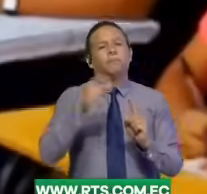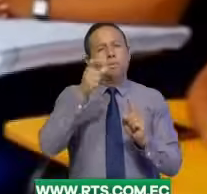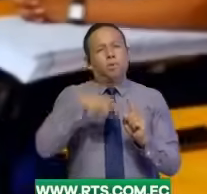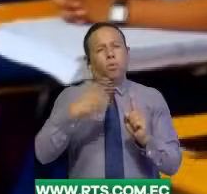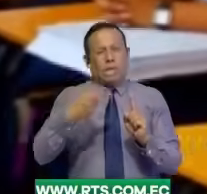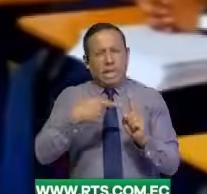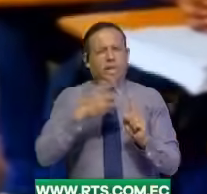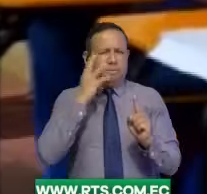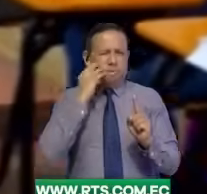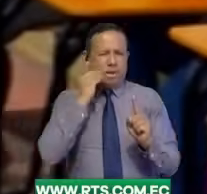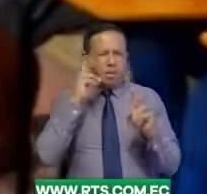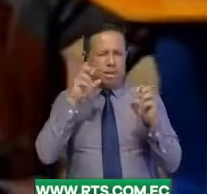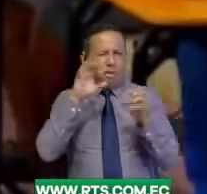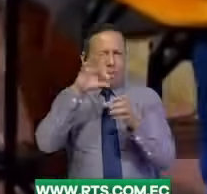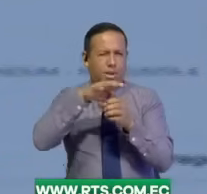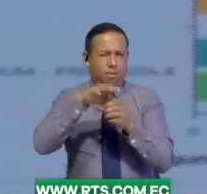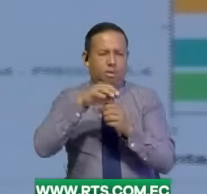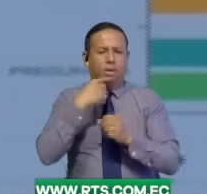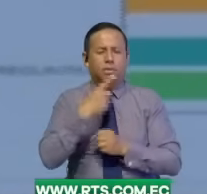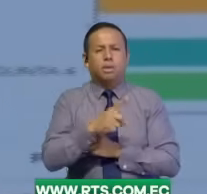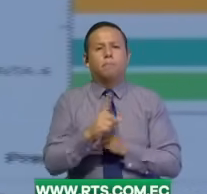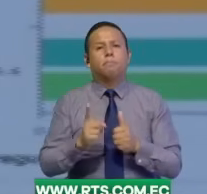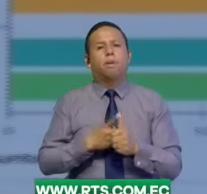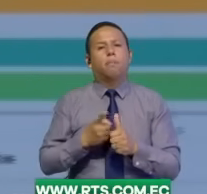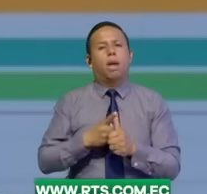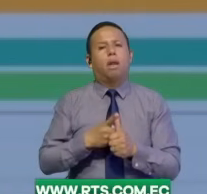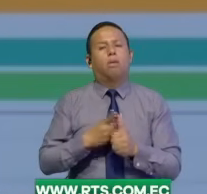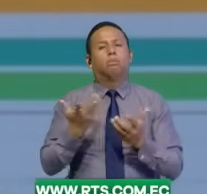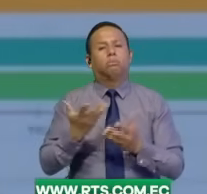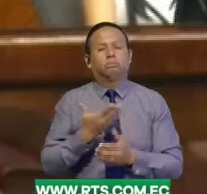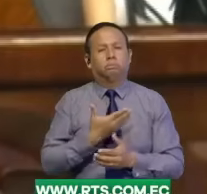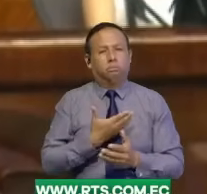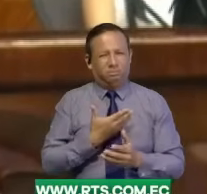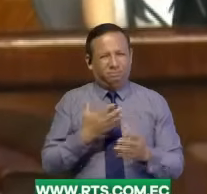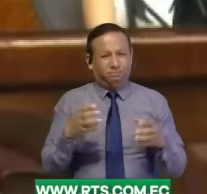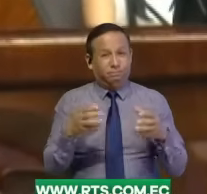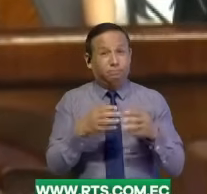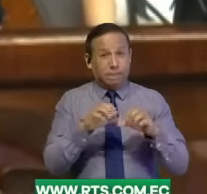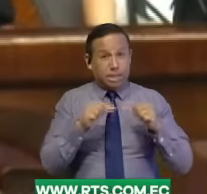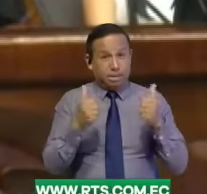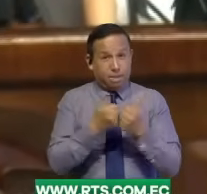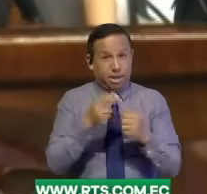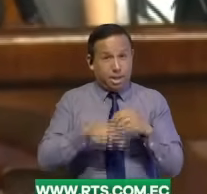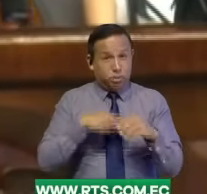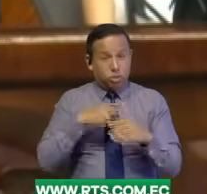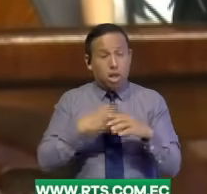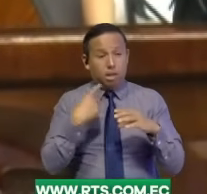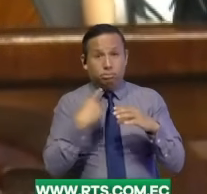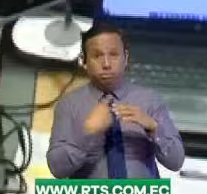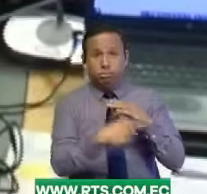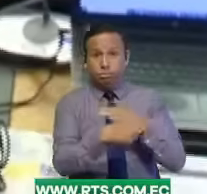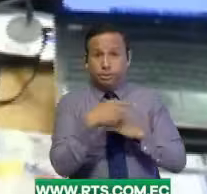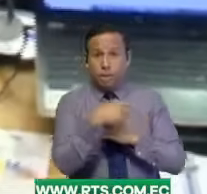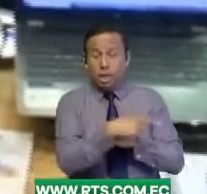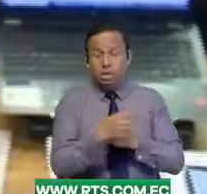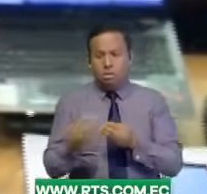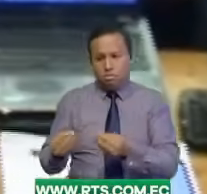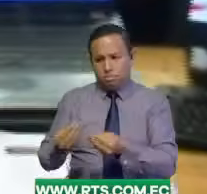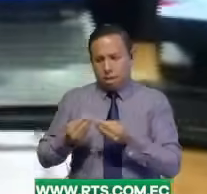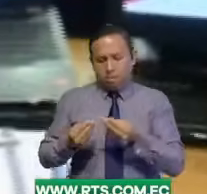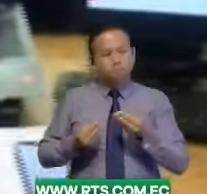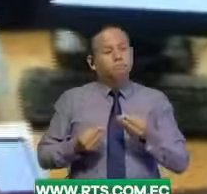electorales, refiere que en primera instancia lo conocerá el presidente del Legislativo, Henry Kronfe, quien luego pondrá en conocimiento del Consejo